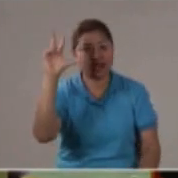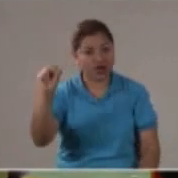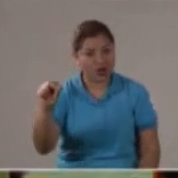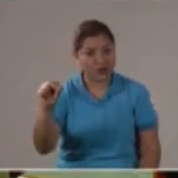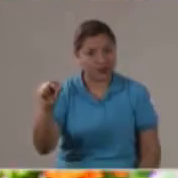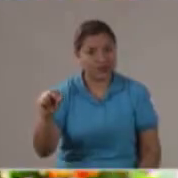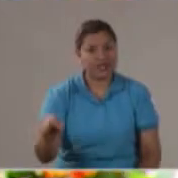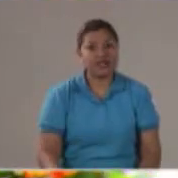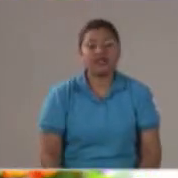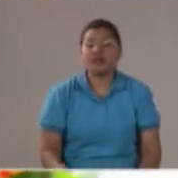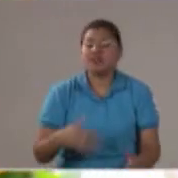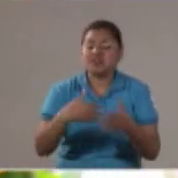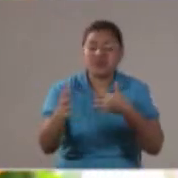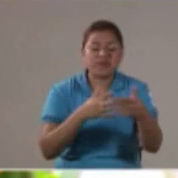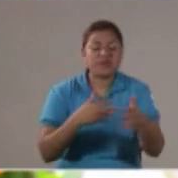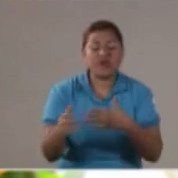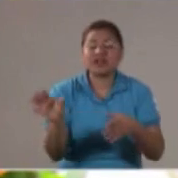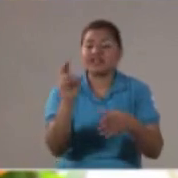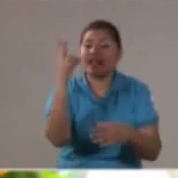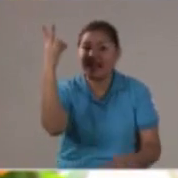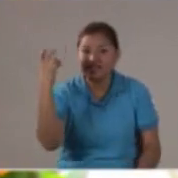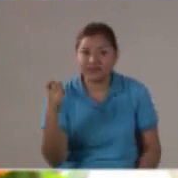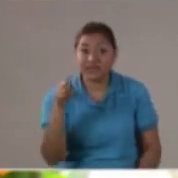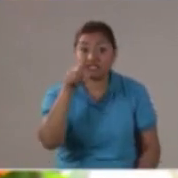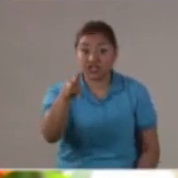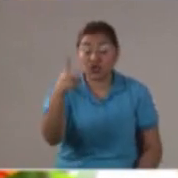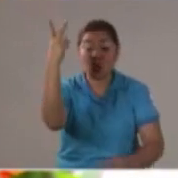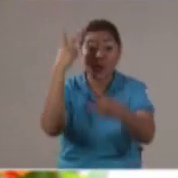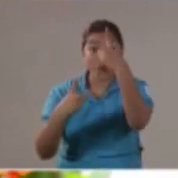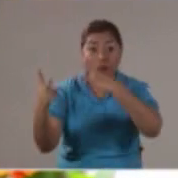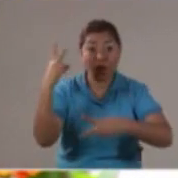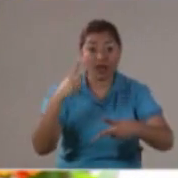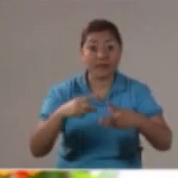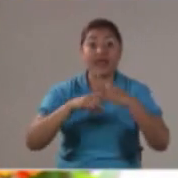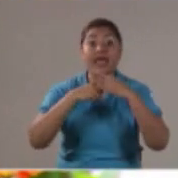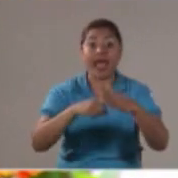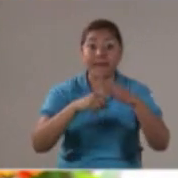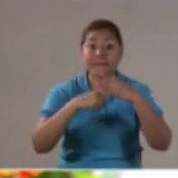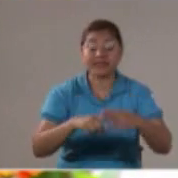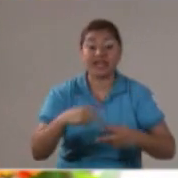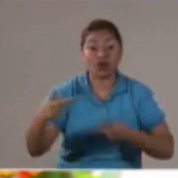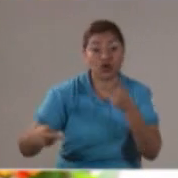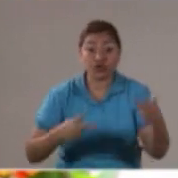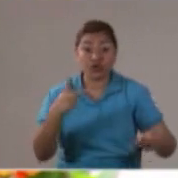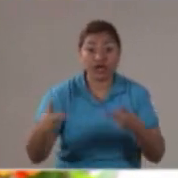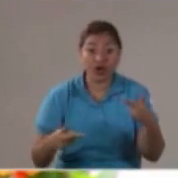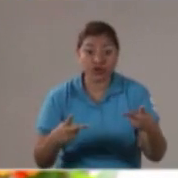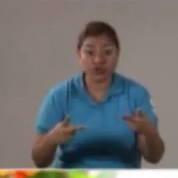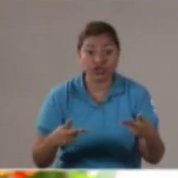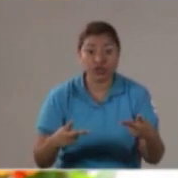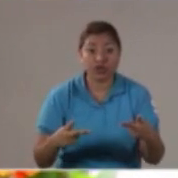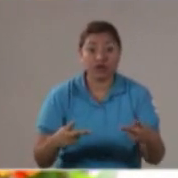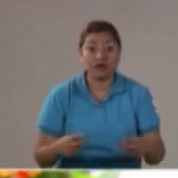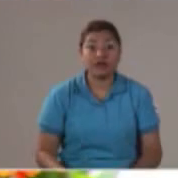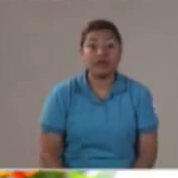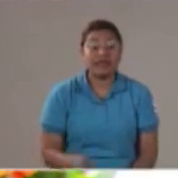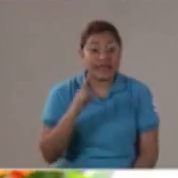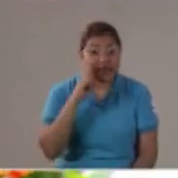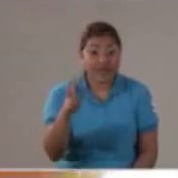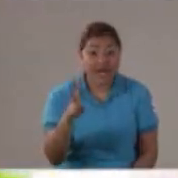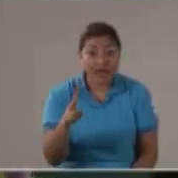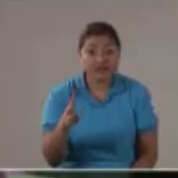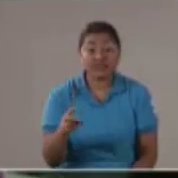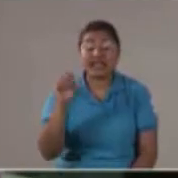la onceava la vencida. Vuelve a poner tus venta de tortillas o de chucos, y vamos a ver si no